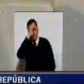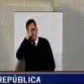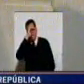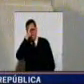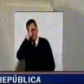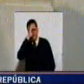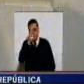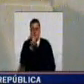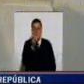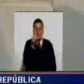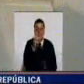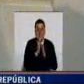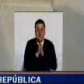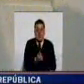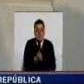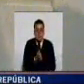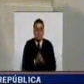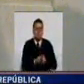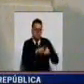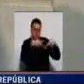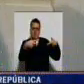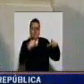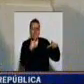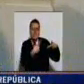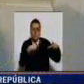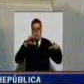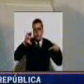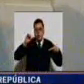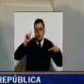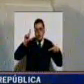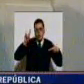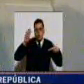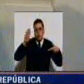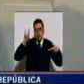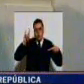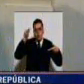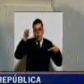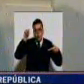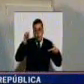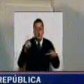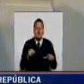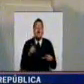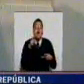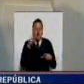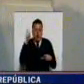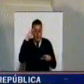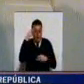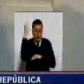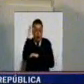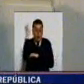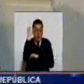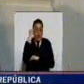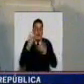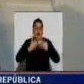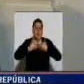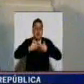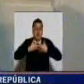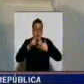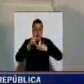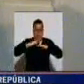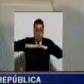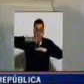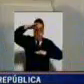el titular, Colbún, dos puntos, gobierno colombiano sube precio de Isagen y complica